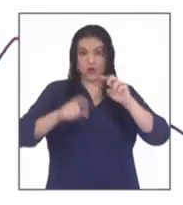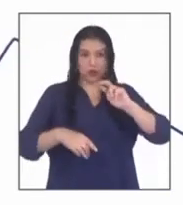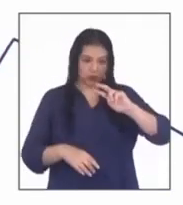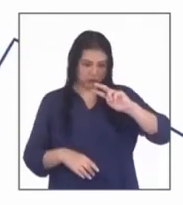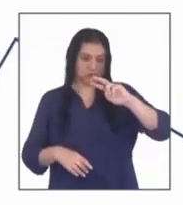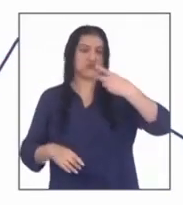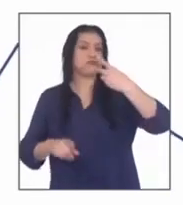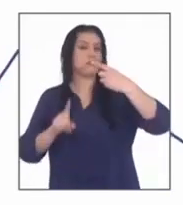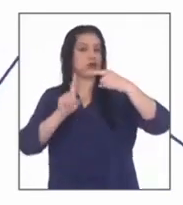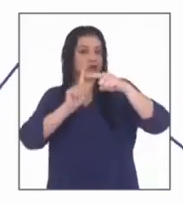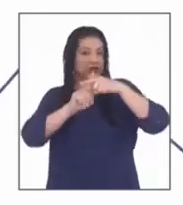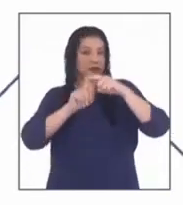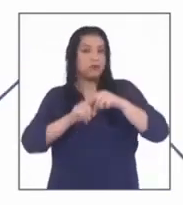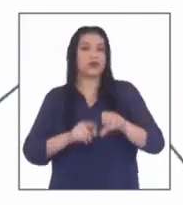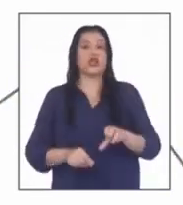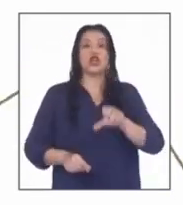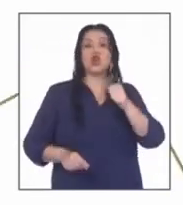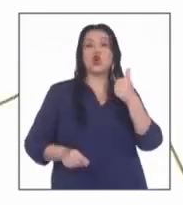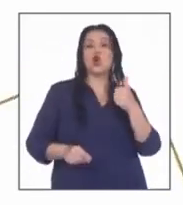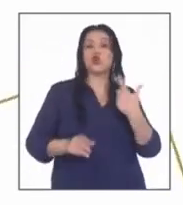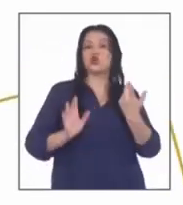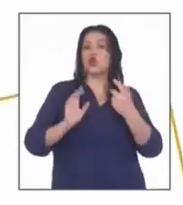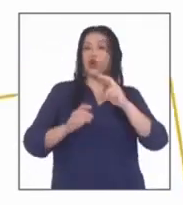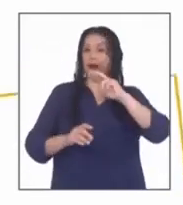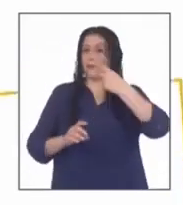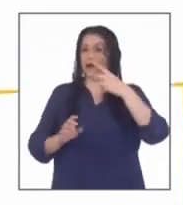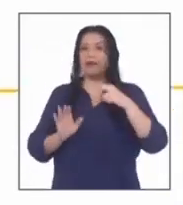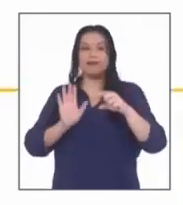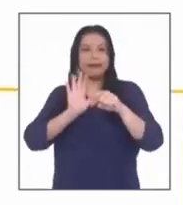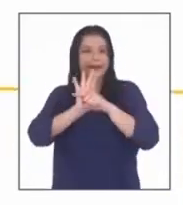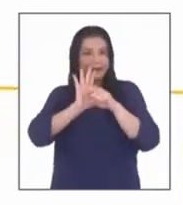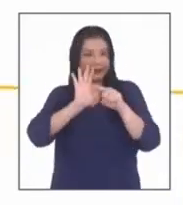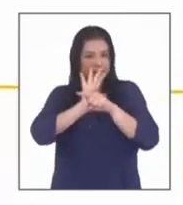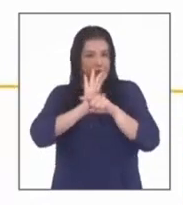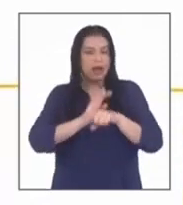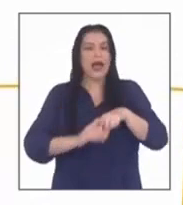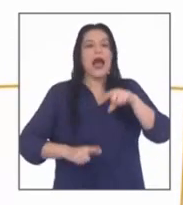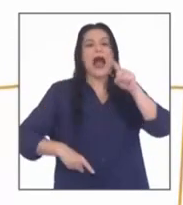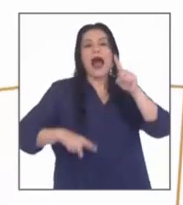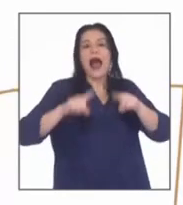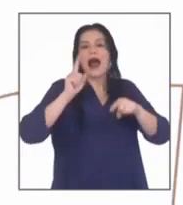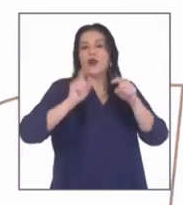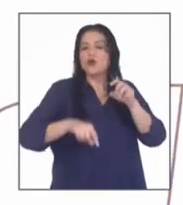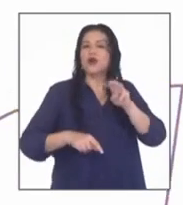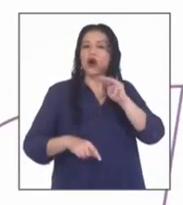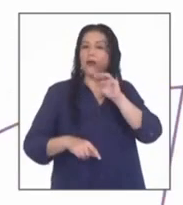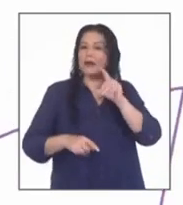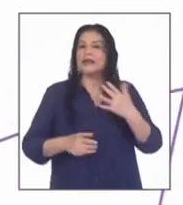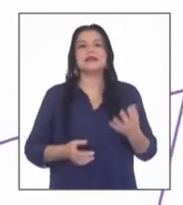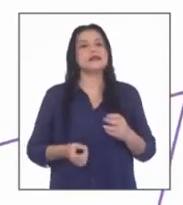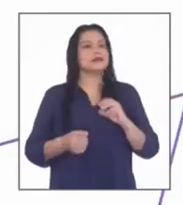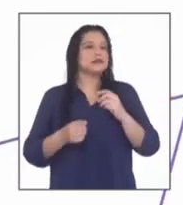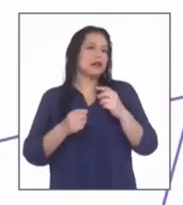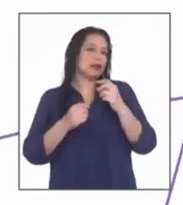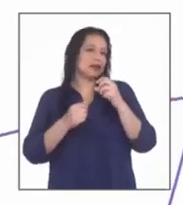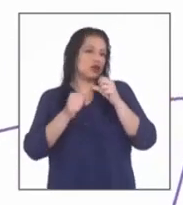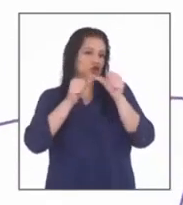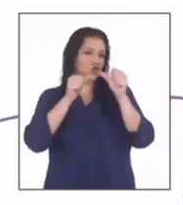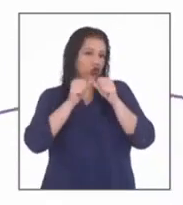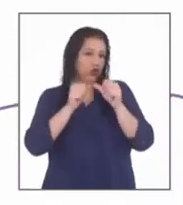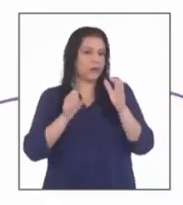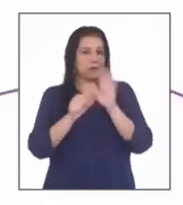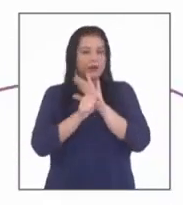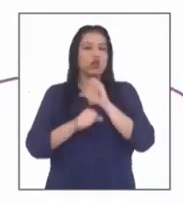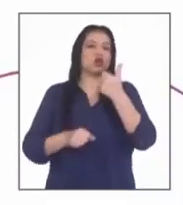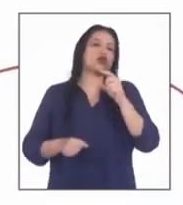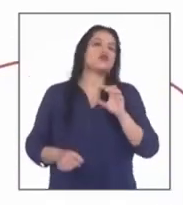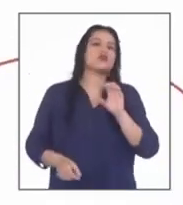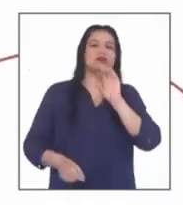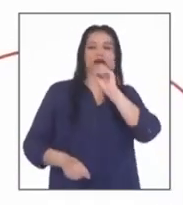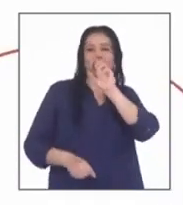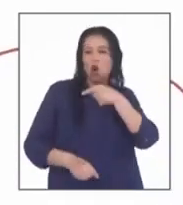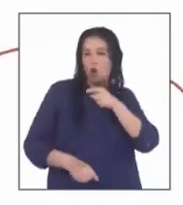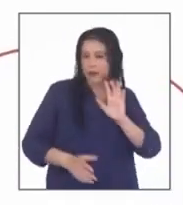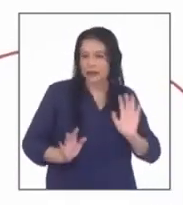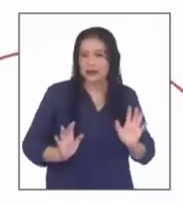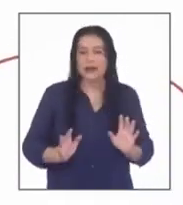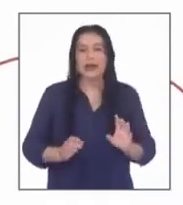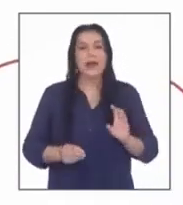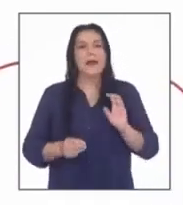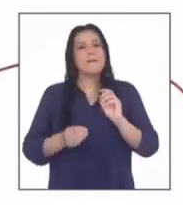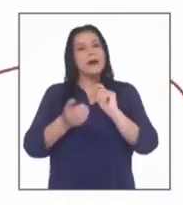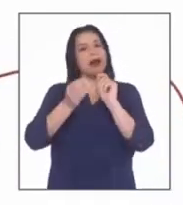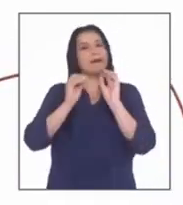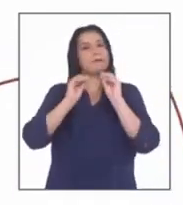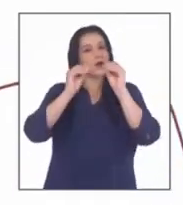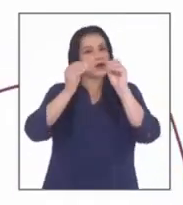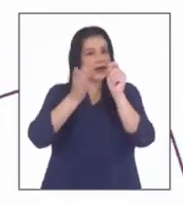exponentes positivos y otros con exponentes negativos, algunos con mantisa entera y otros con mantisa decimal. Para escribir